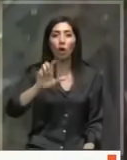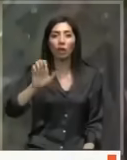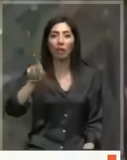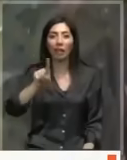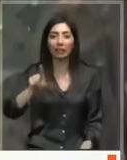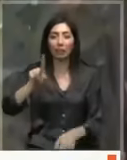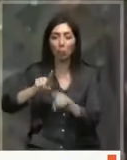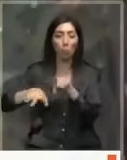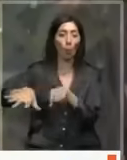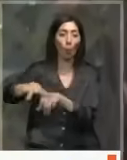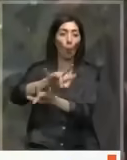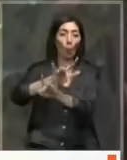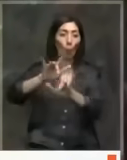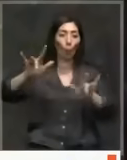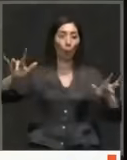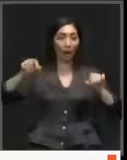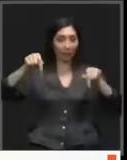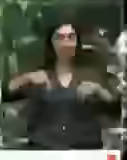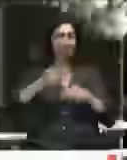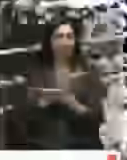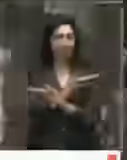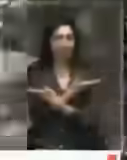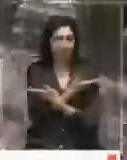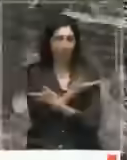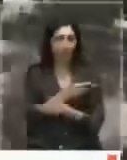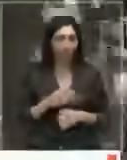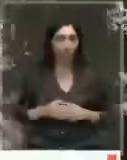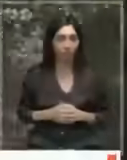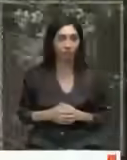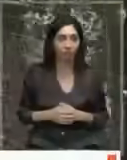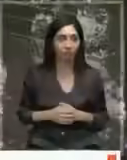decirlo. Acá en San Felipe. Claro.